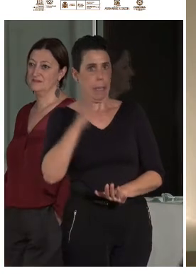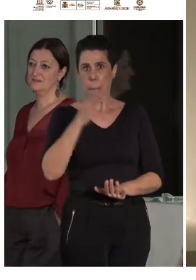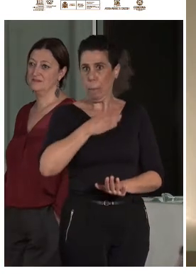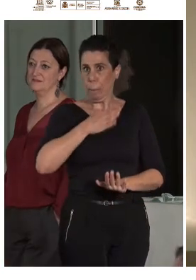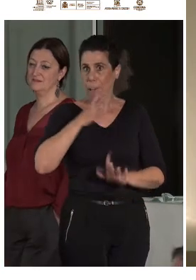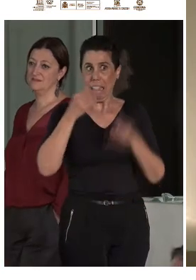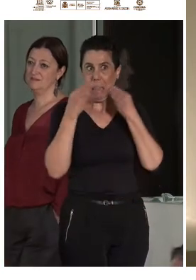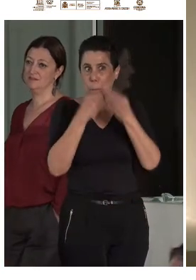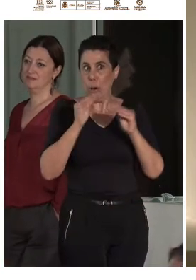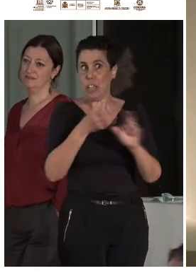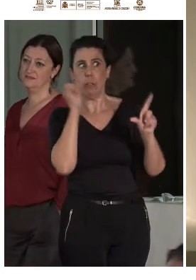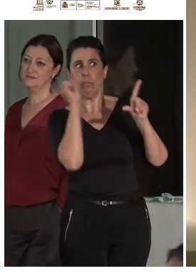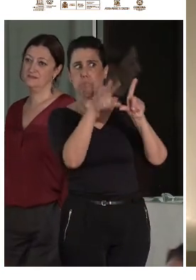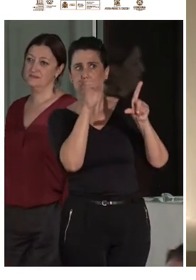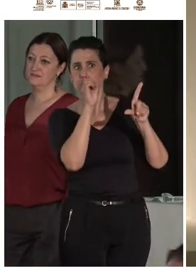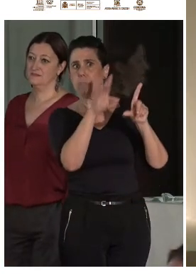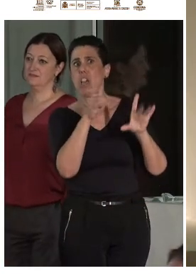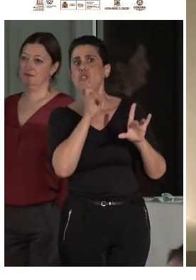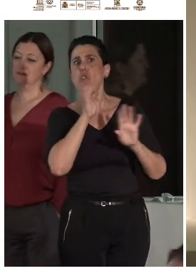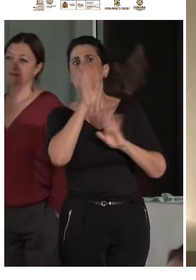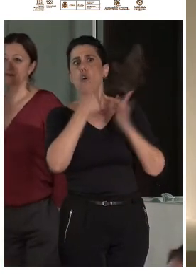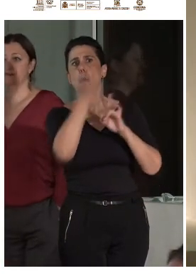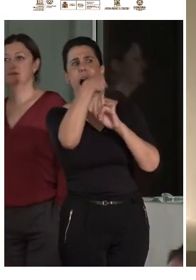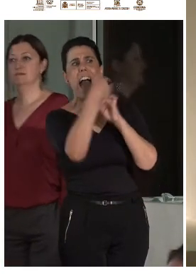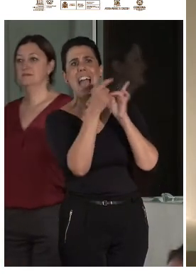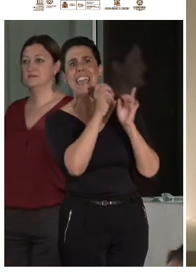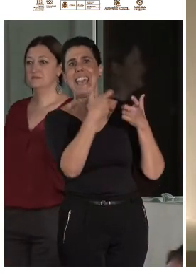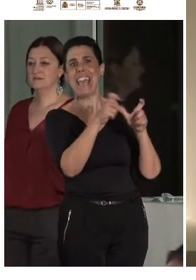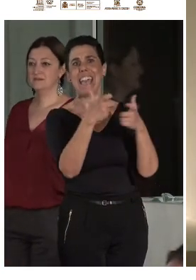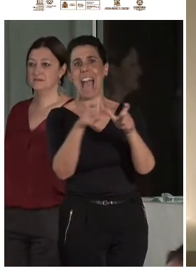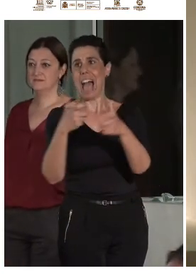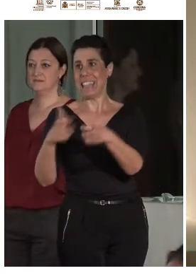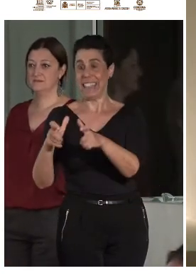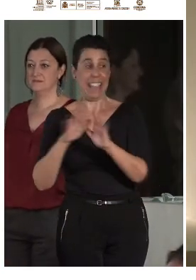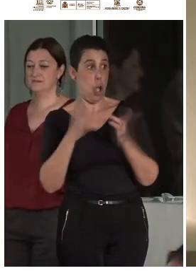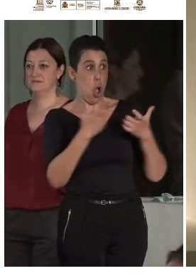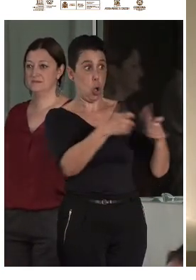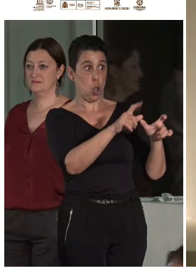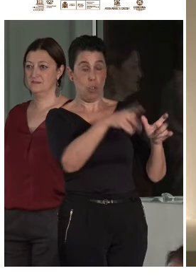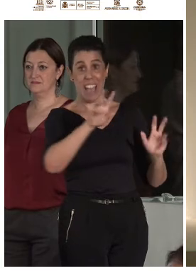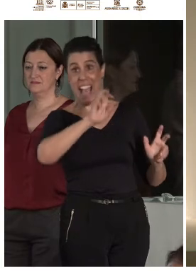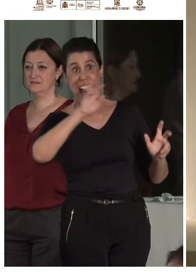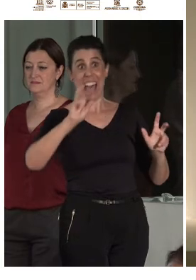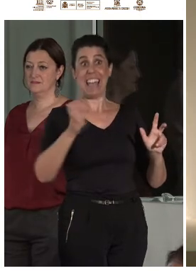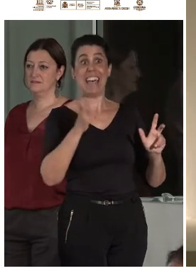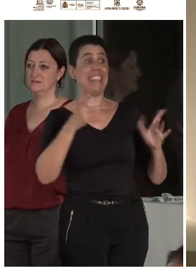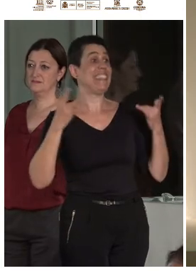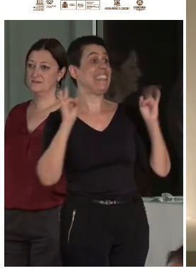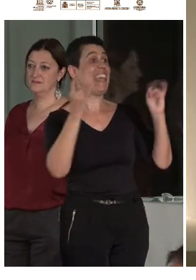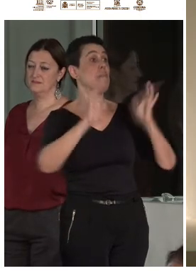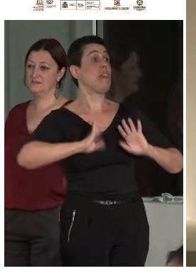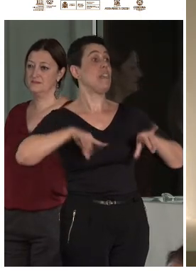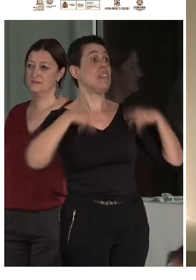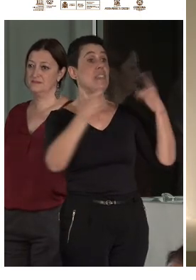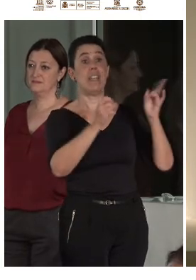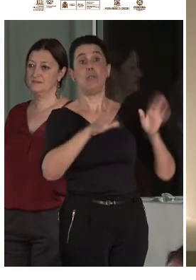Y en la plataforma, en las categorías, hay una categoría que es actividades al aire libre, deporte